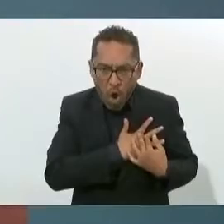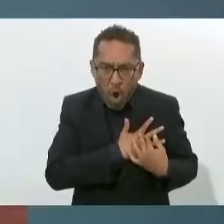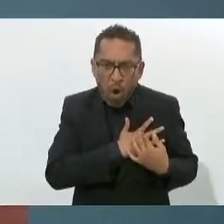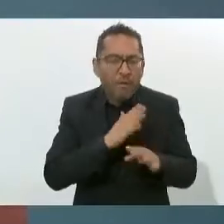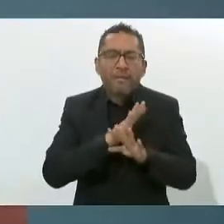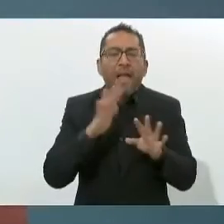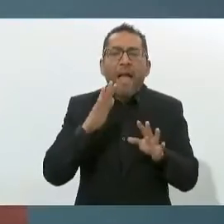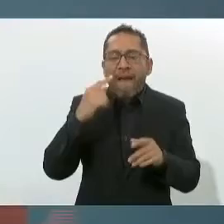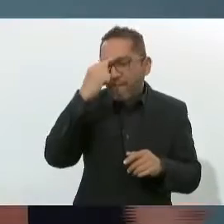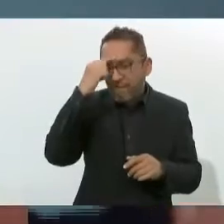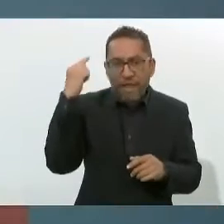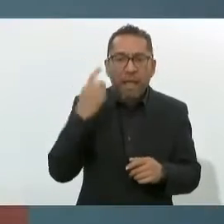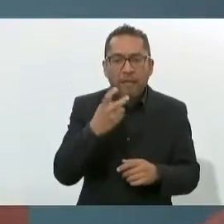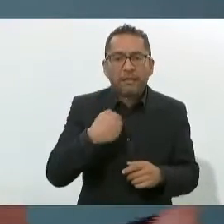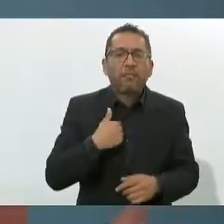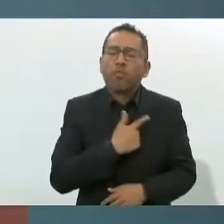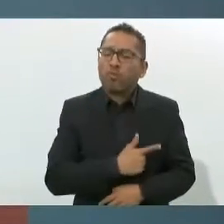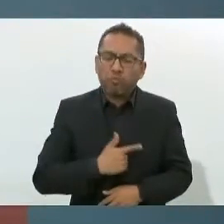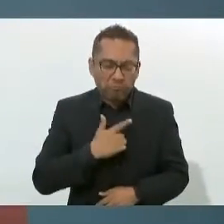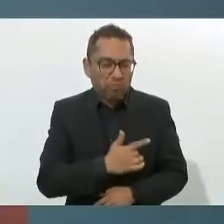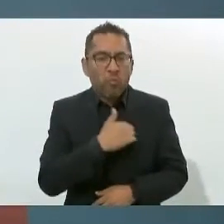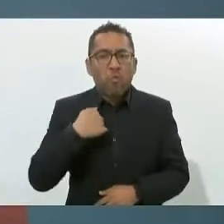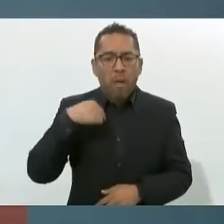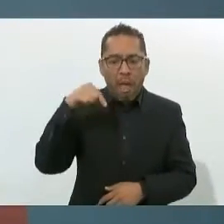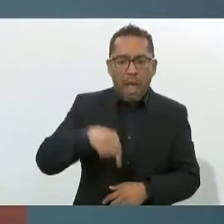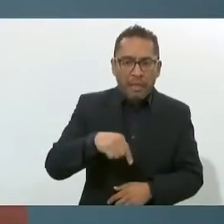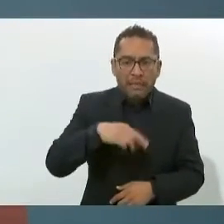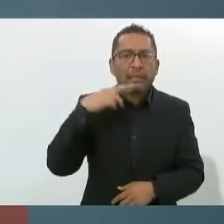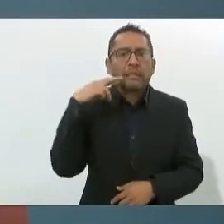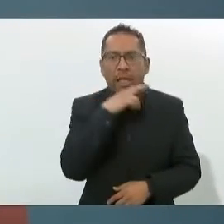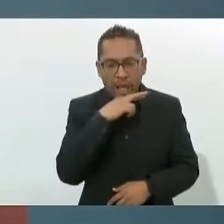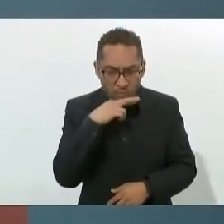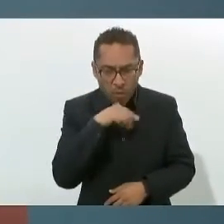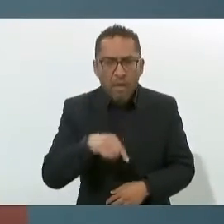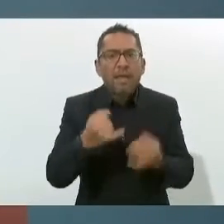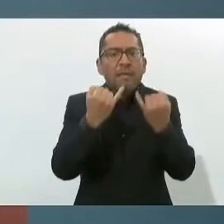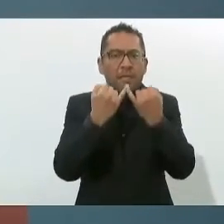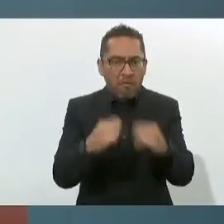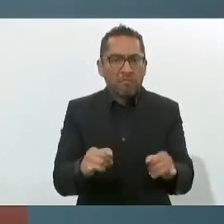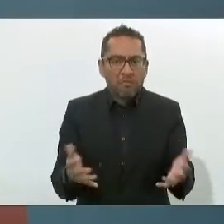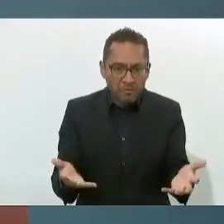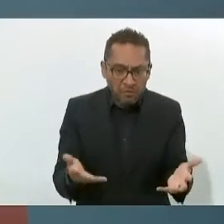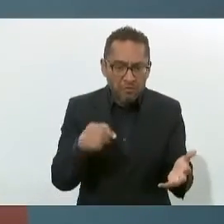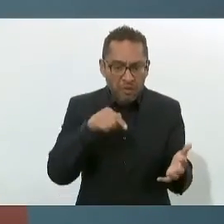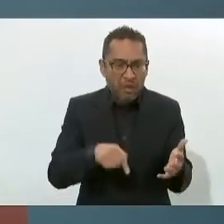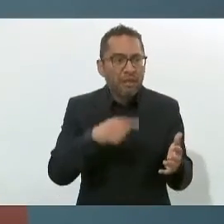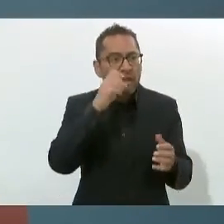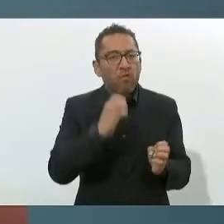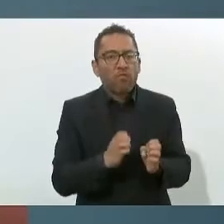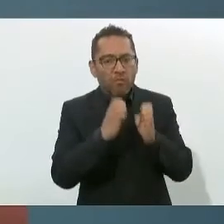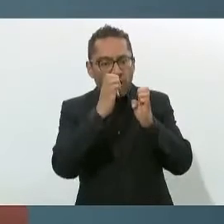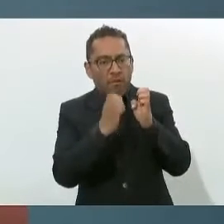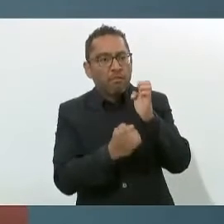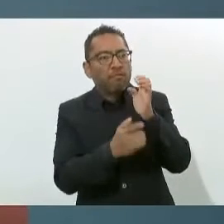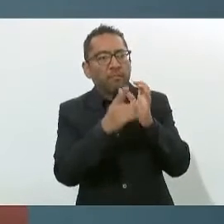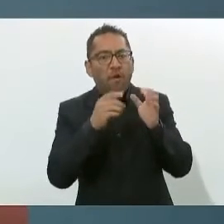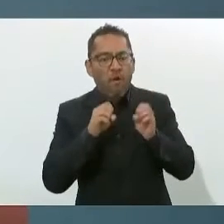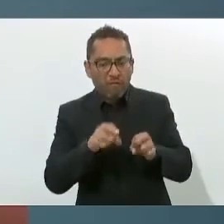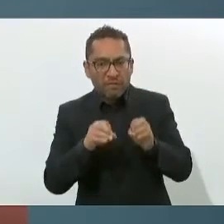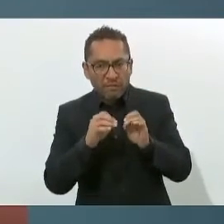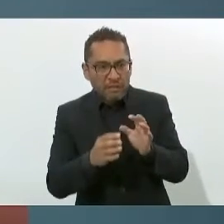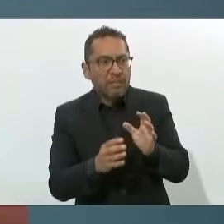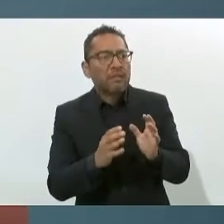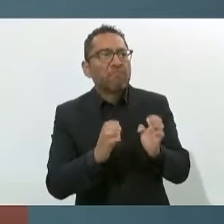paga. Me da mucho gusto estar aquí en Zamora, en la inauguración de este cuartel de la Guardia Nacional.